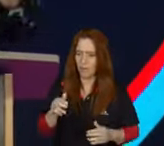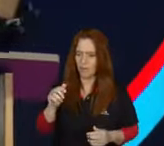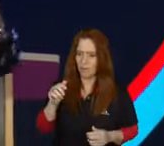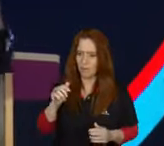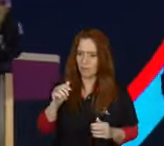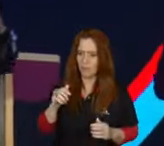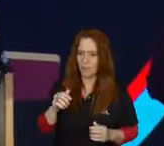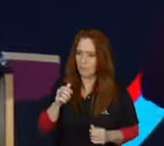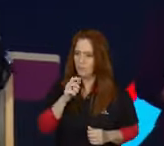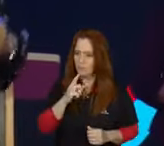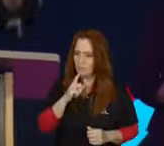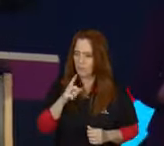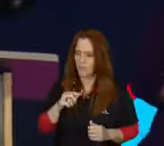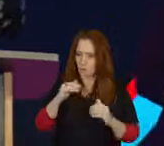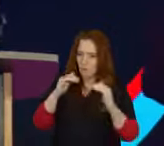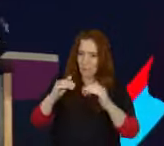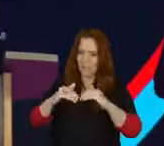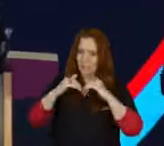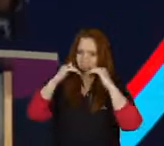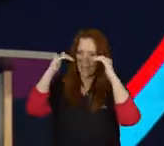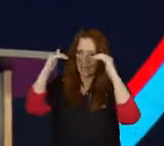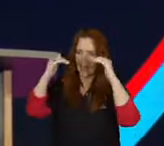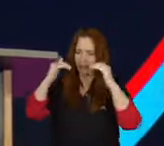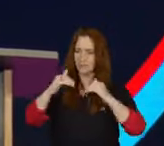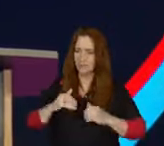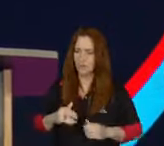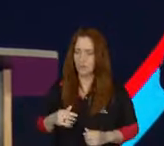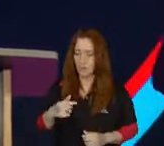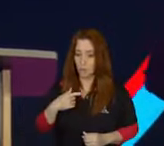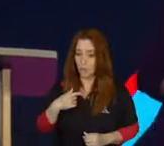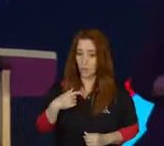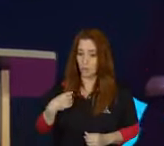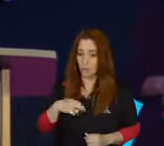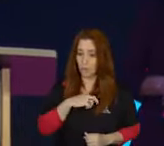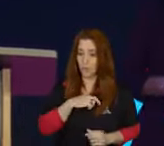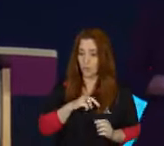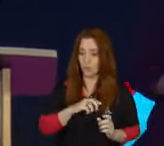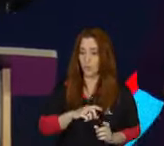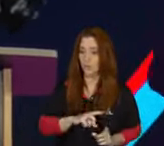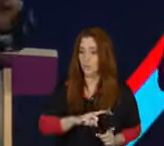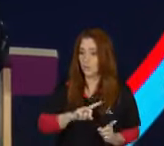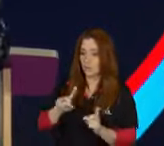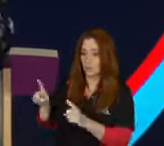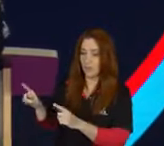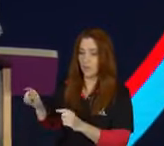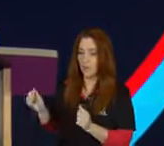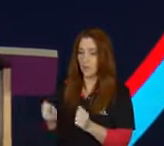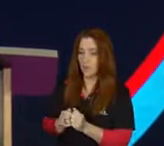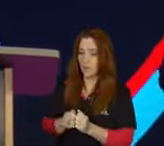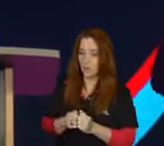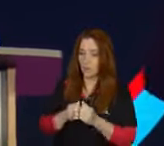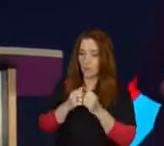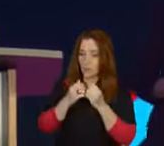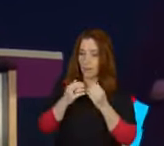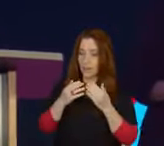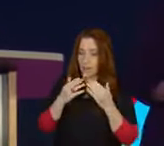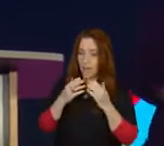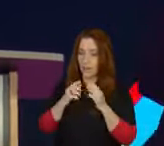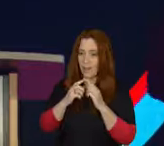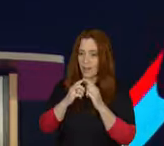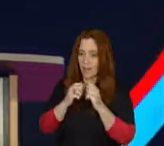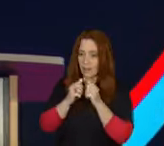adoramos por encima de todo. Salimos de este lugar con la bendición del Padre, del Hijo y del Espíritu Santo, como